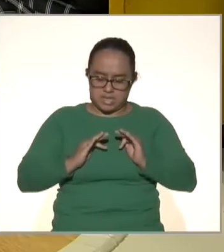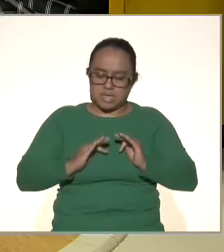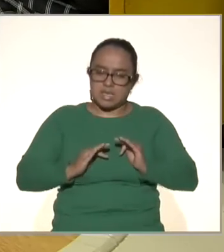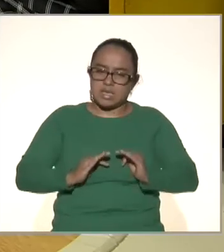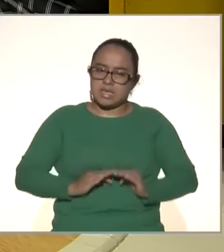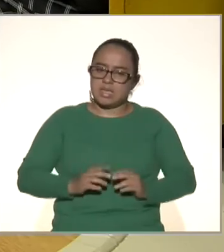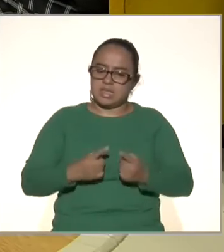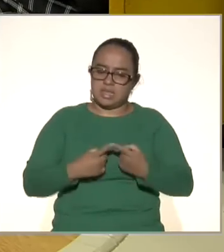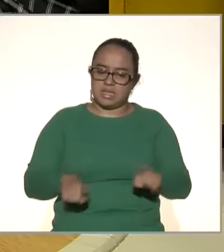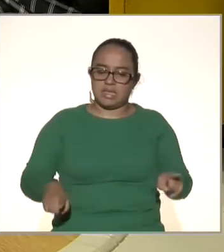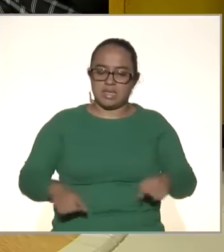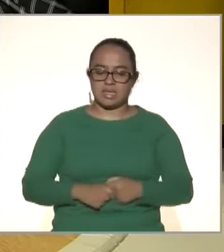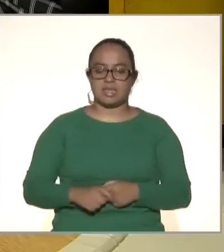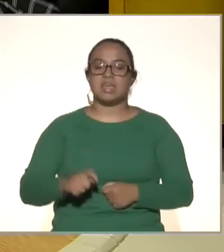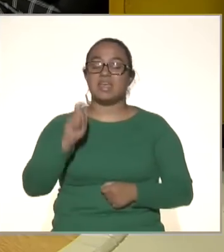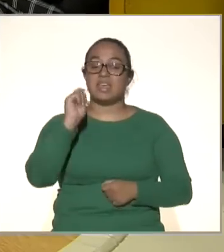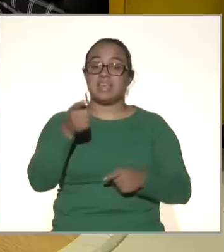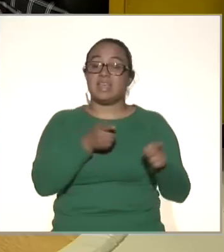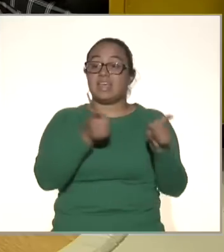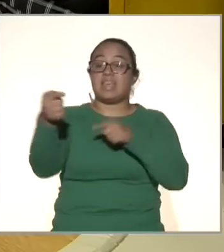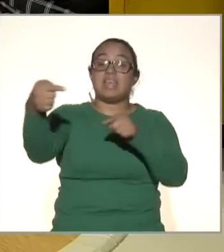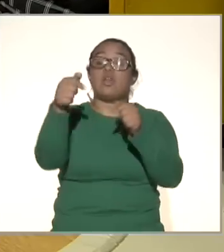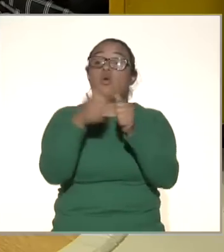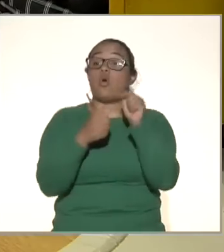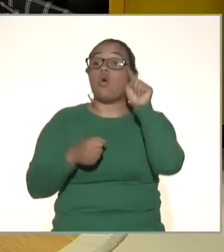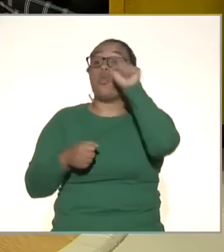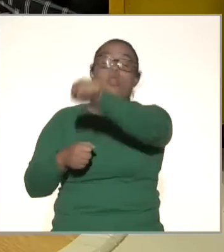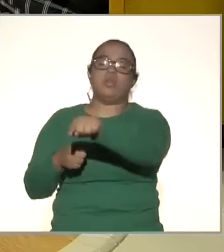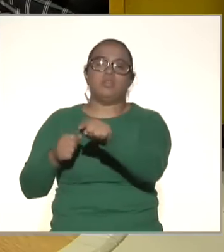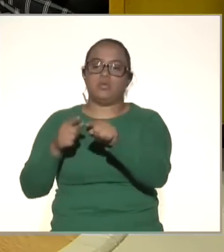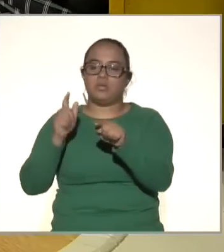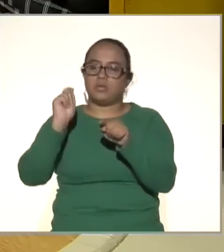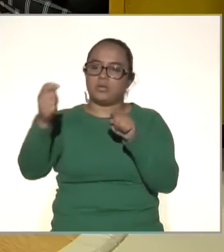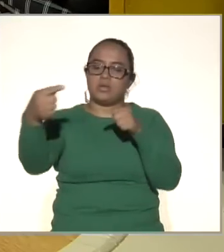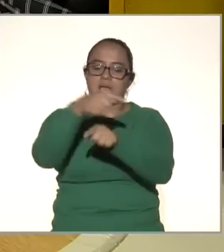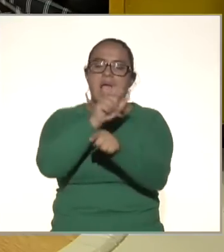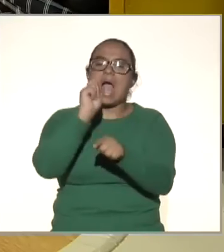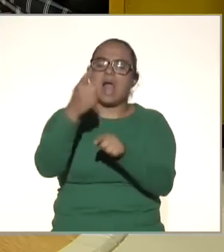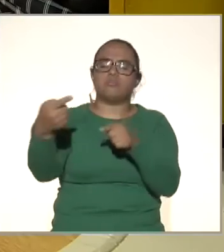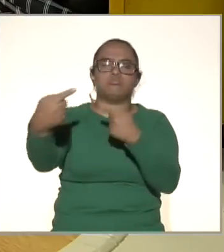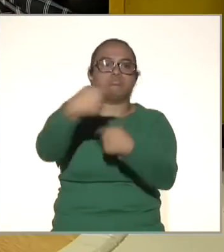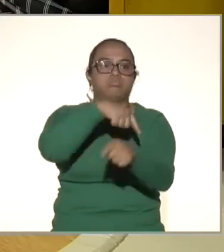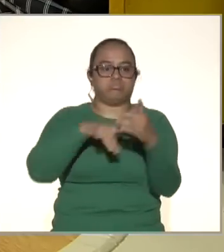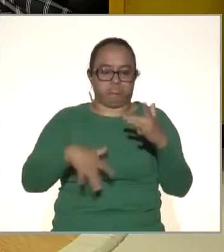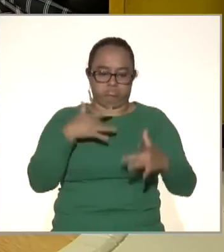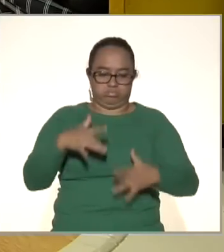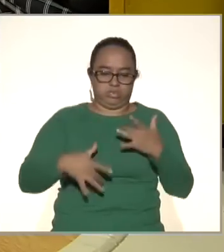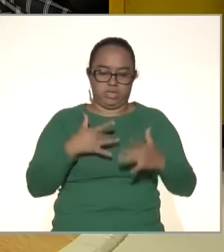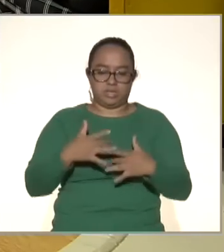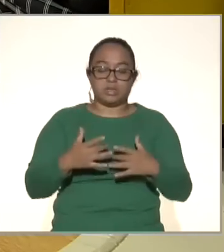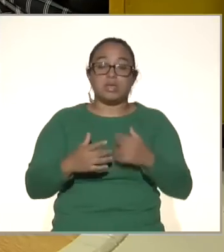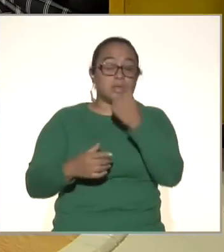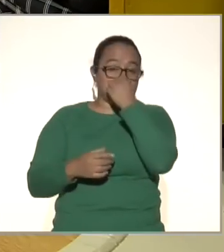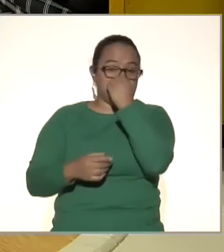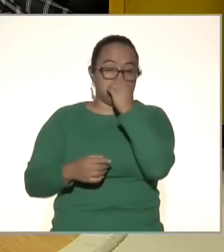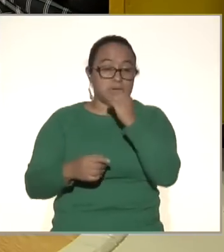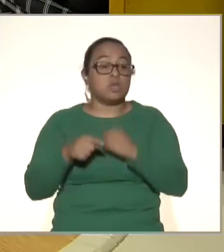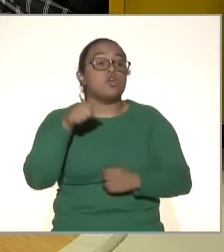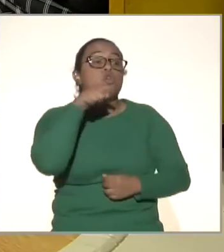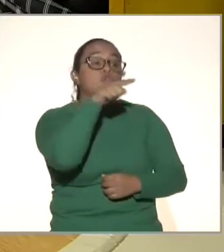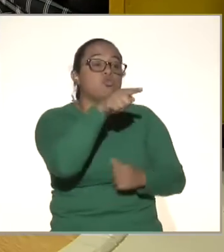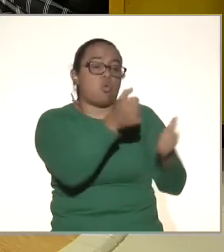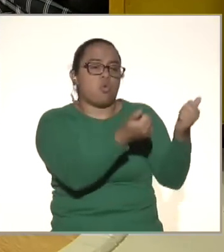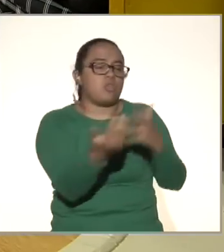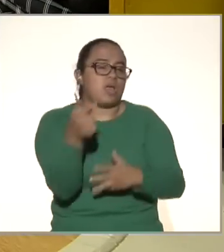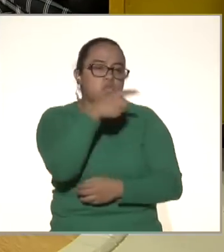Exacto. Usar las indirectas para bien. Exacto. Y entonces algo, ¿no? Y como es aleatorio, porque no es que porque tú trajiste y